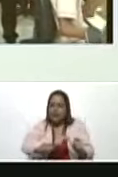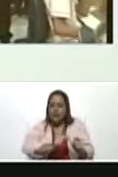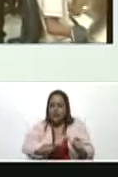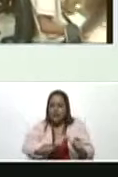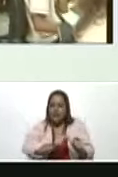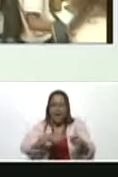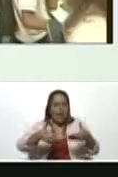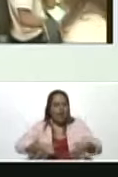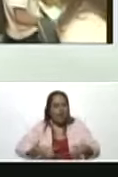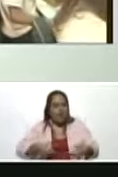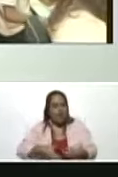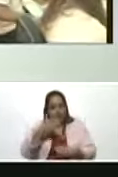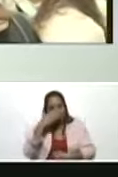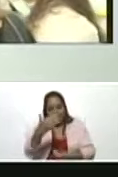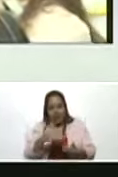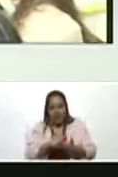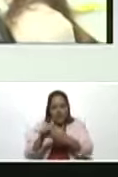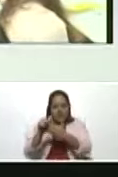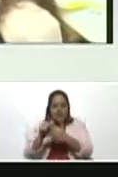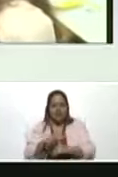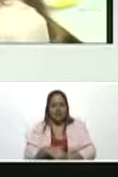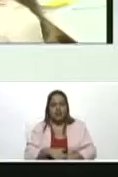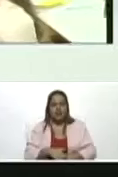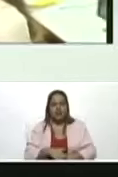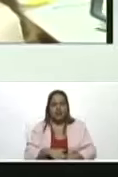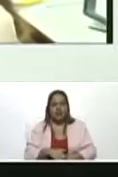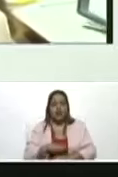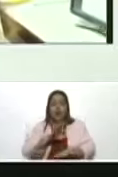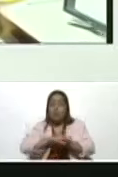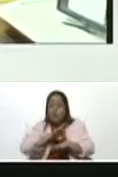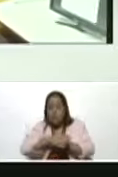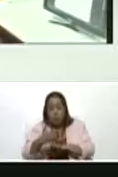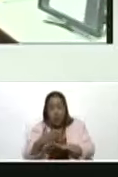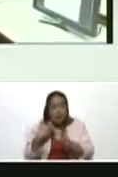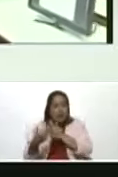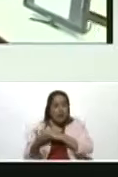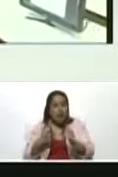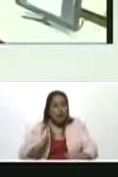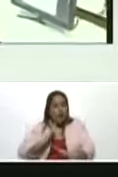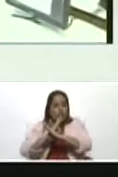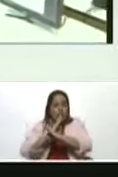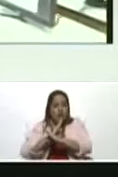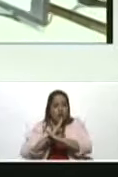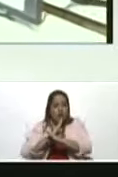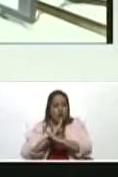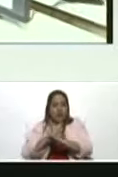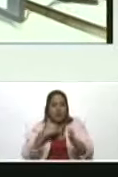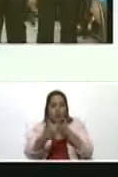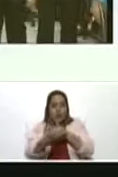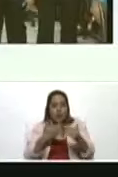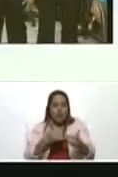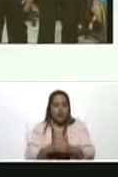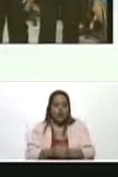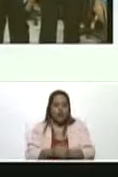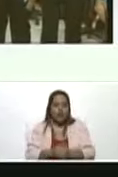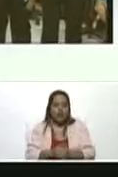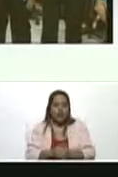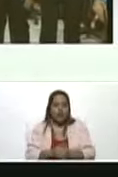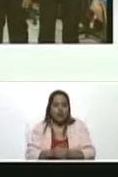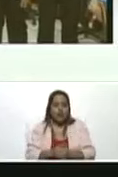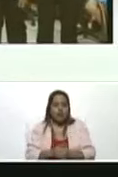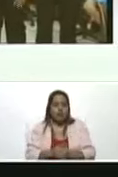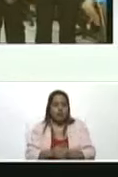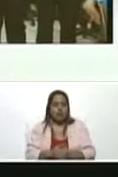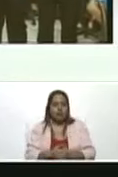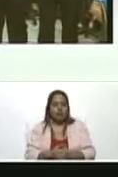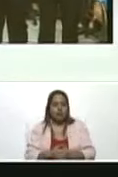la lucha al frente, porque a pesar del bloqueo, a pesar de las acciones. Por